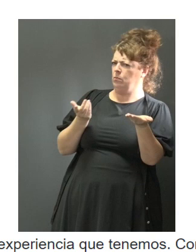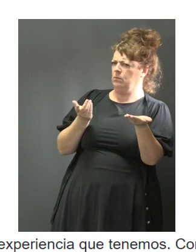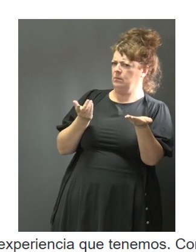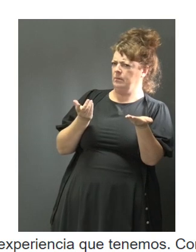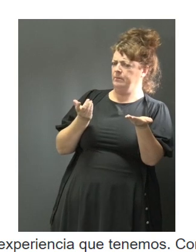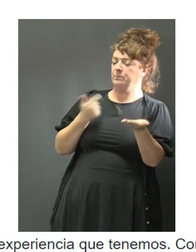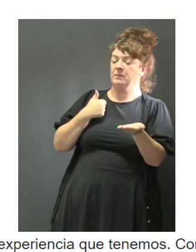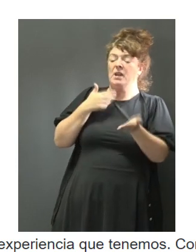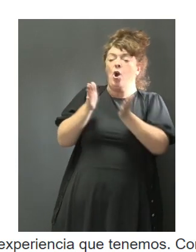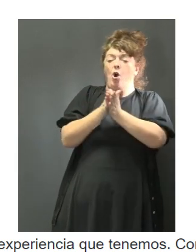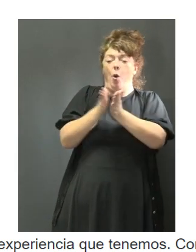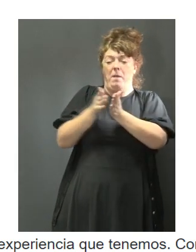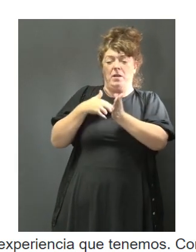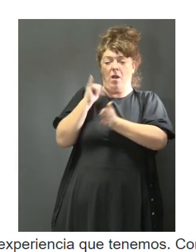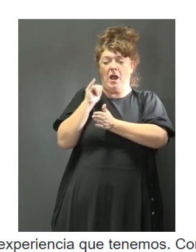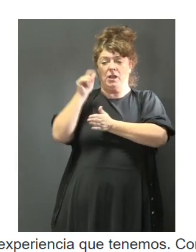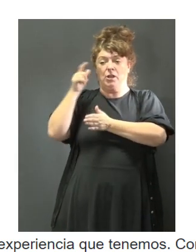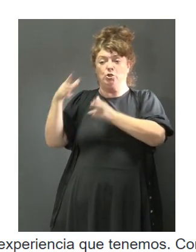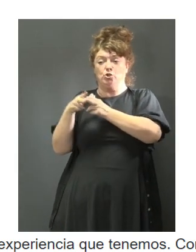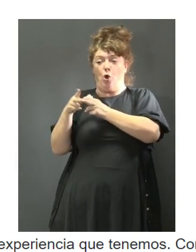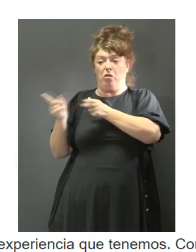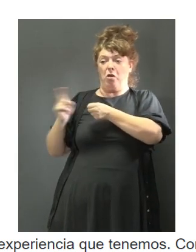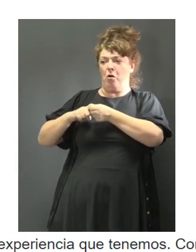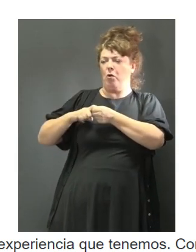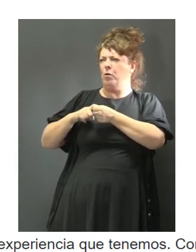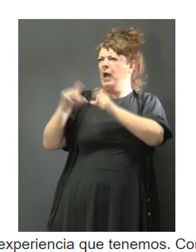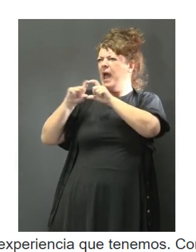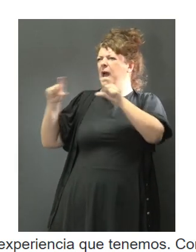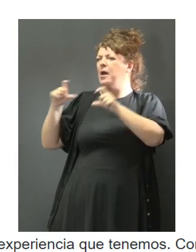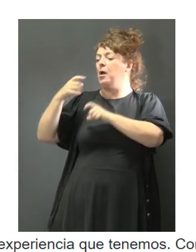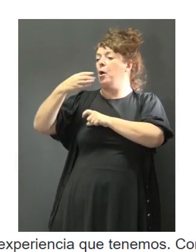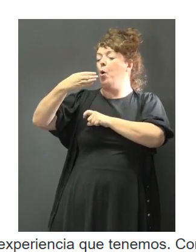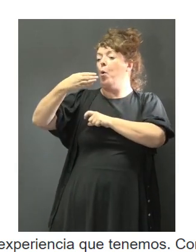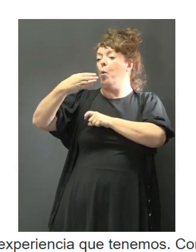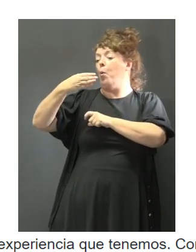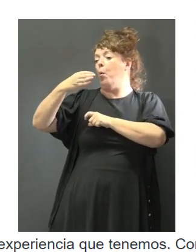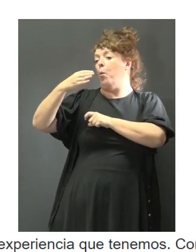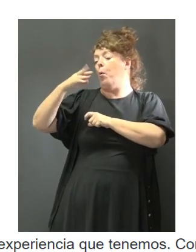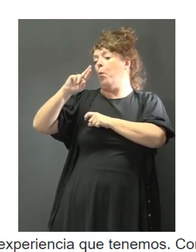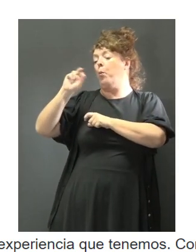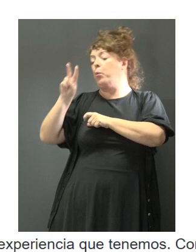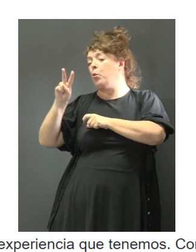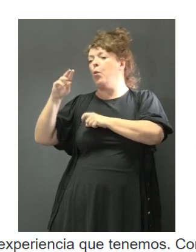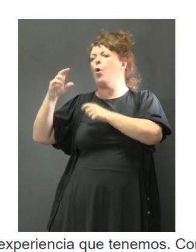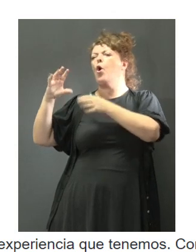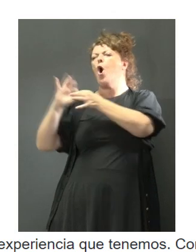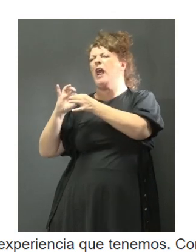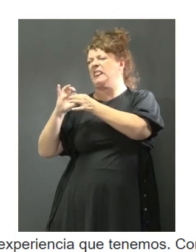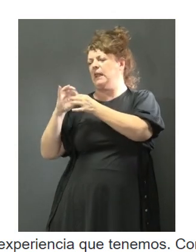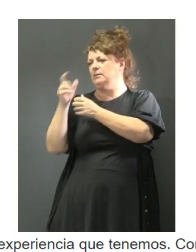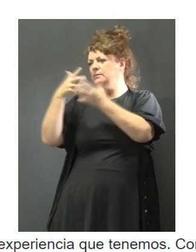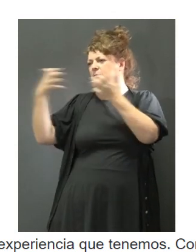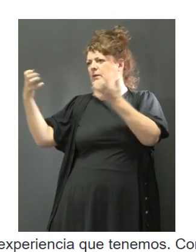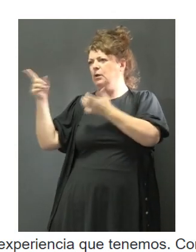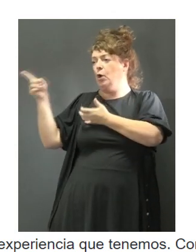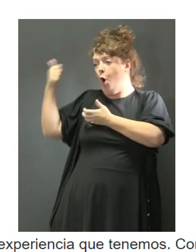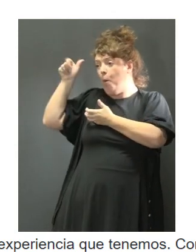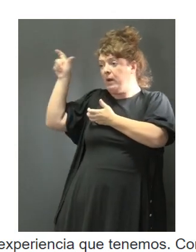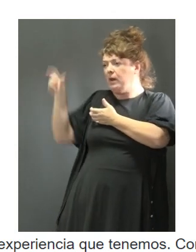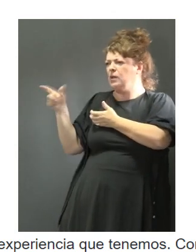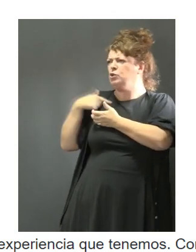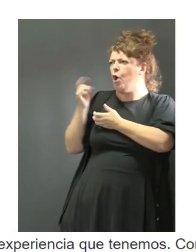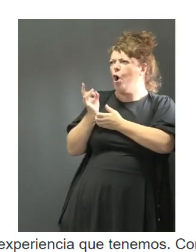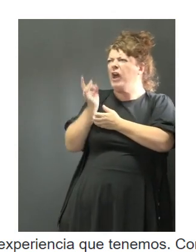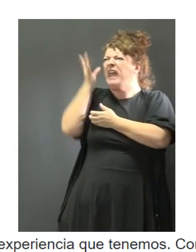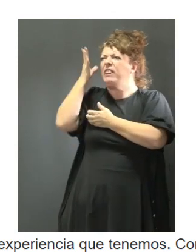compañeros de este proyecto, de uno de los socios, que es la empresa Blue Connecting. Luis siempre decía, es que nosotros